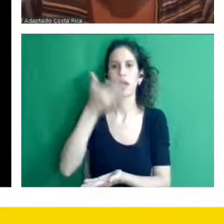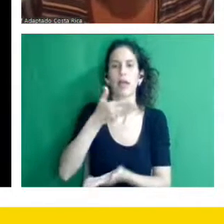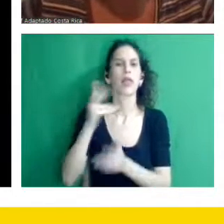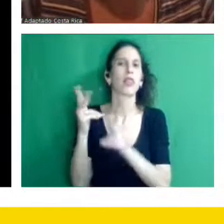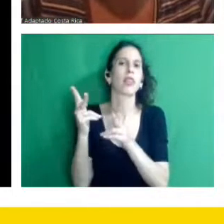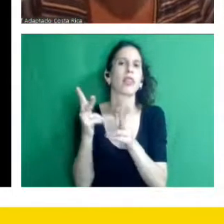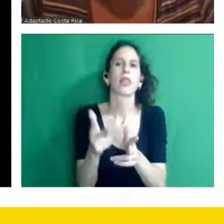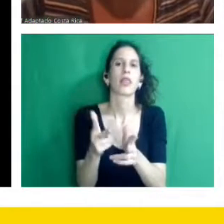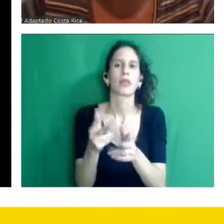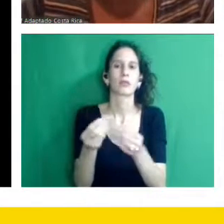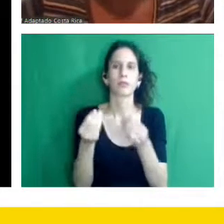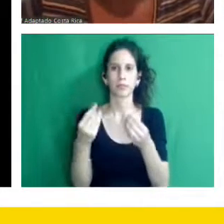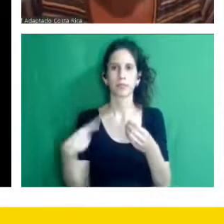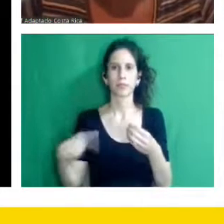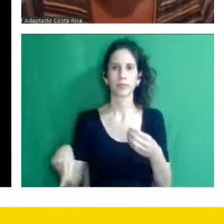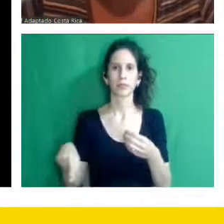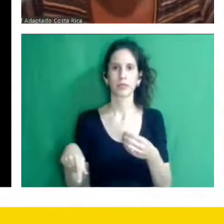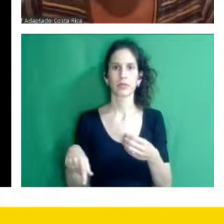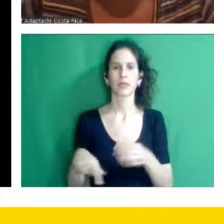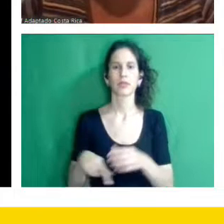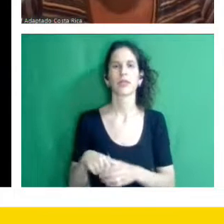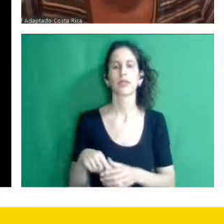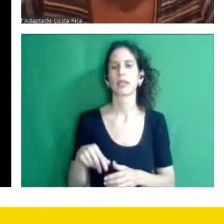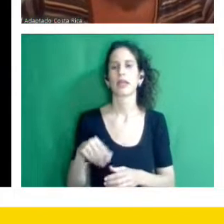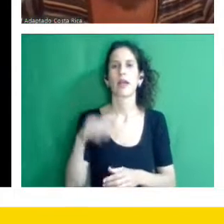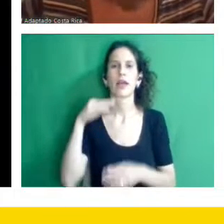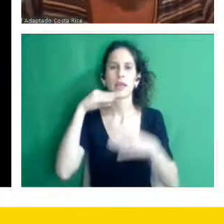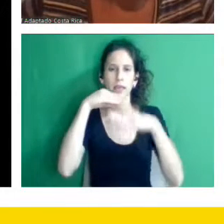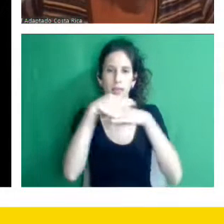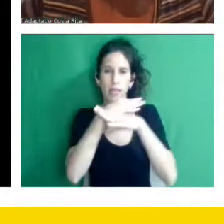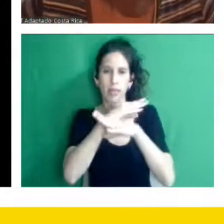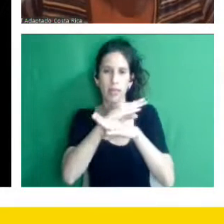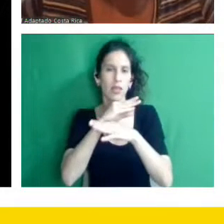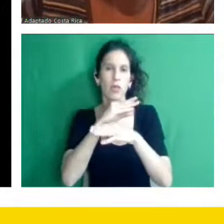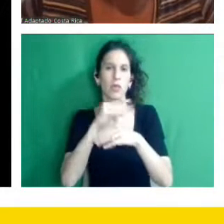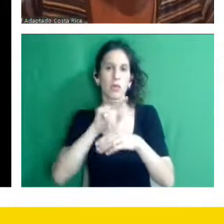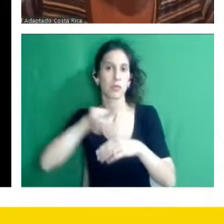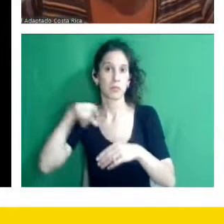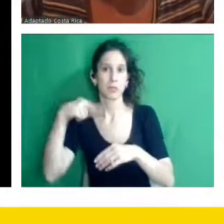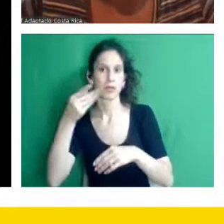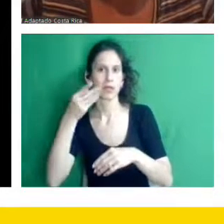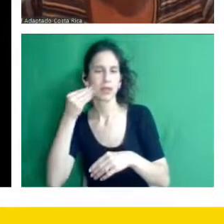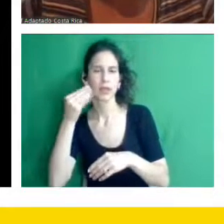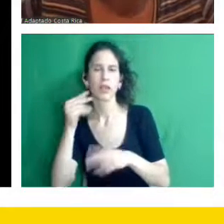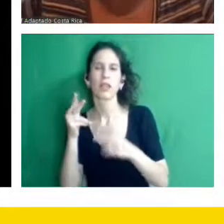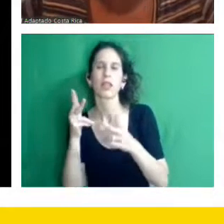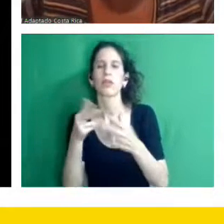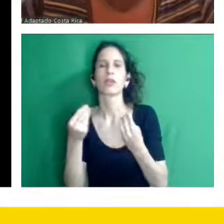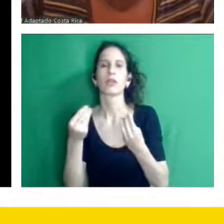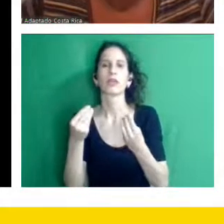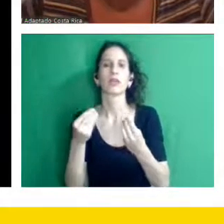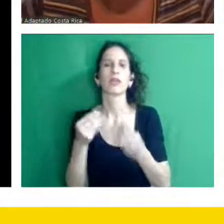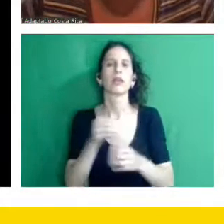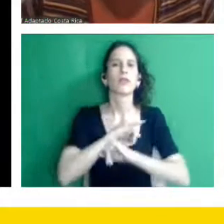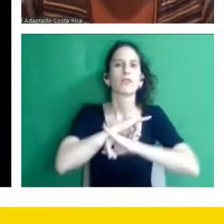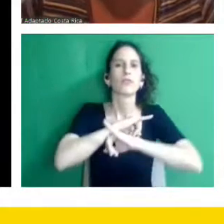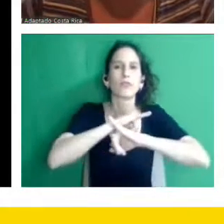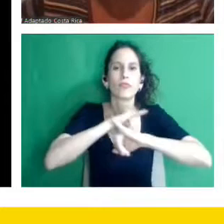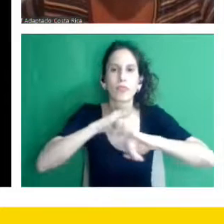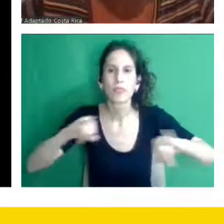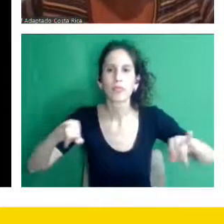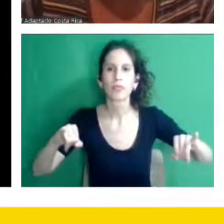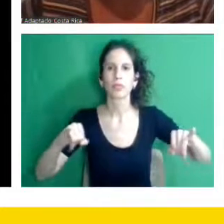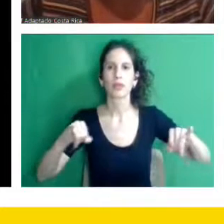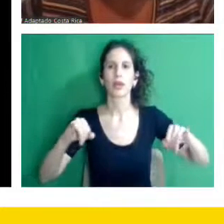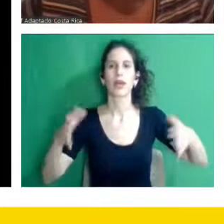en inglés fueron: I hope to bring hope, espero traer esperanza. Y fue un mensaje que le puso la piel de gallina hasta Fernando Aguirre,